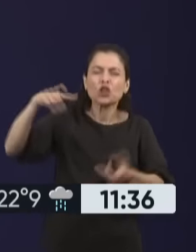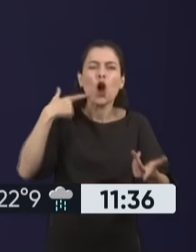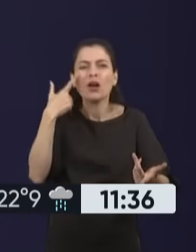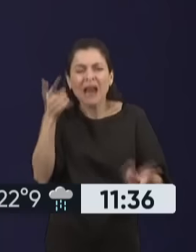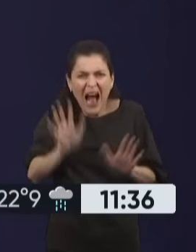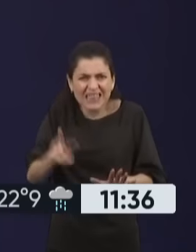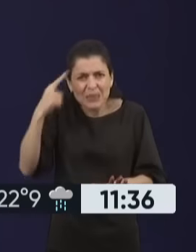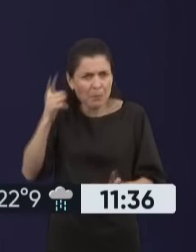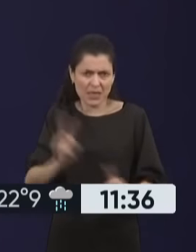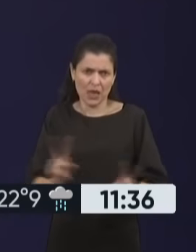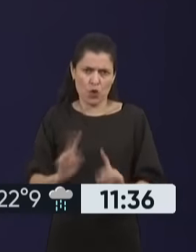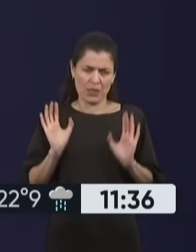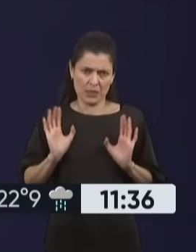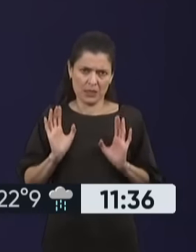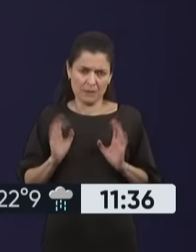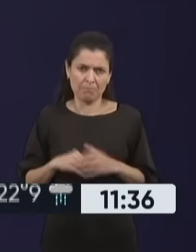nuestro plan